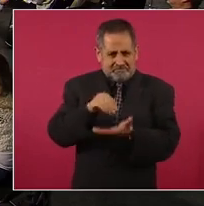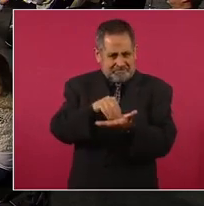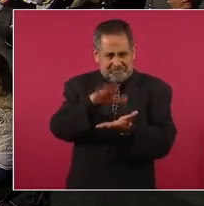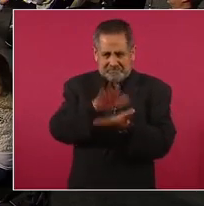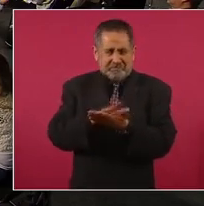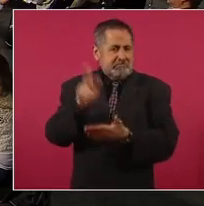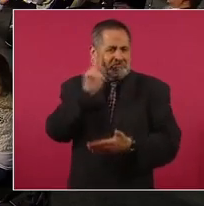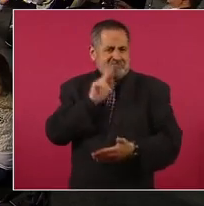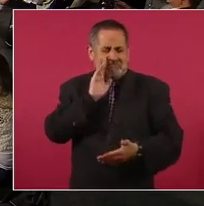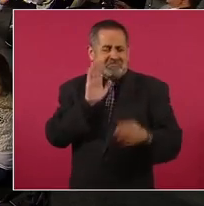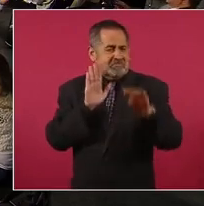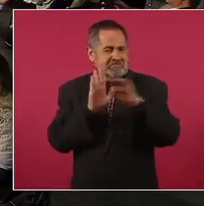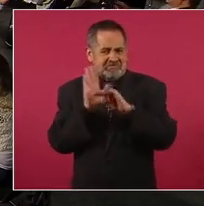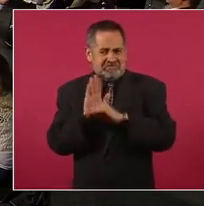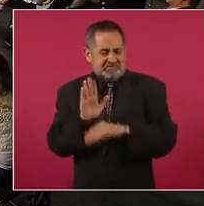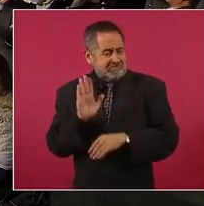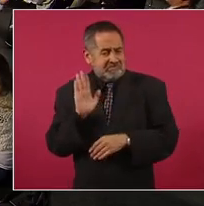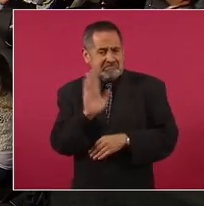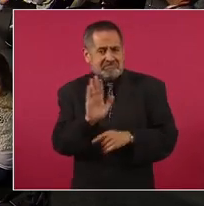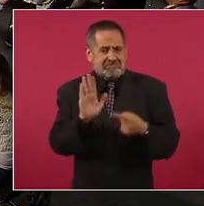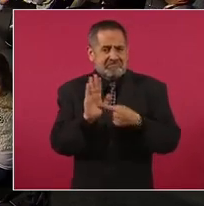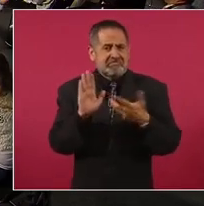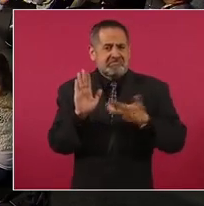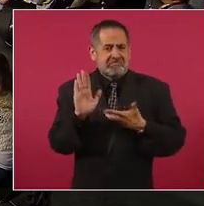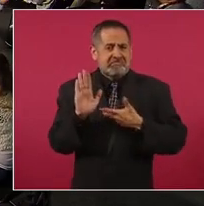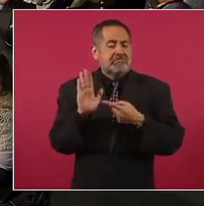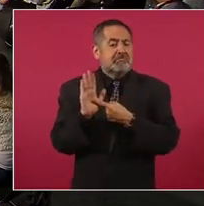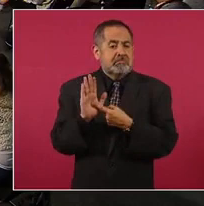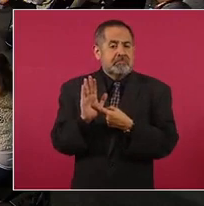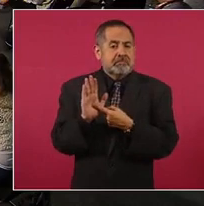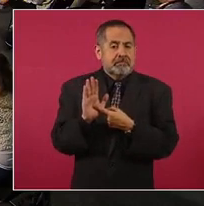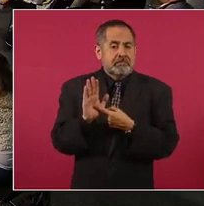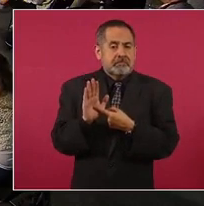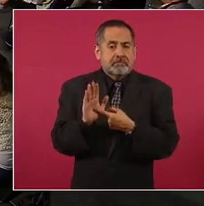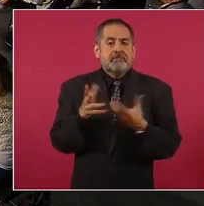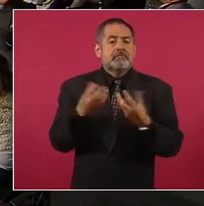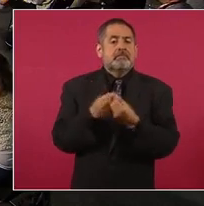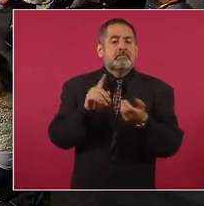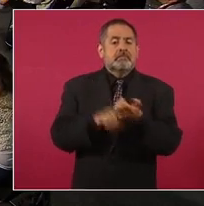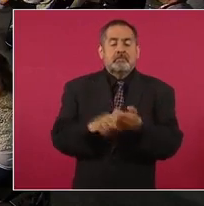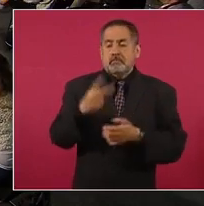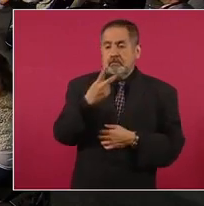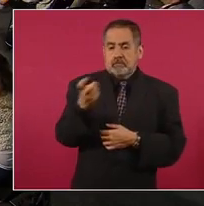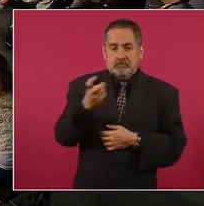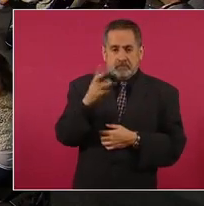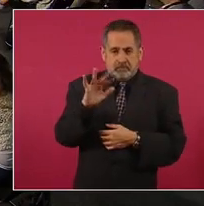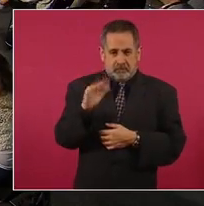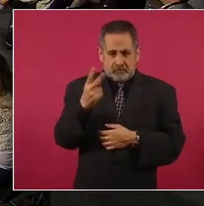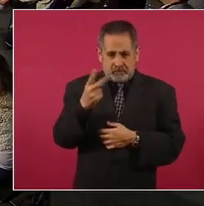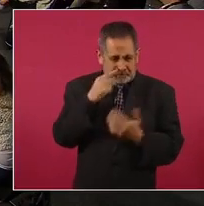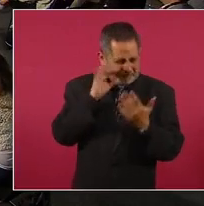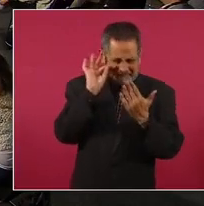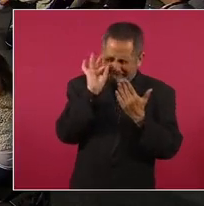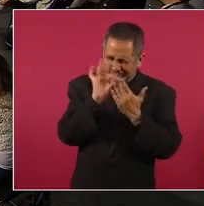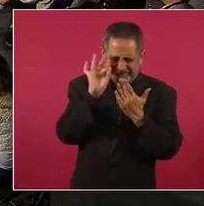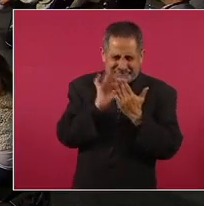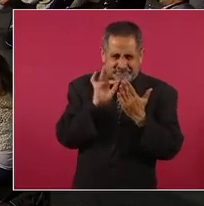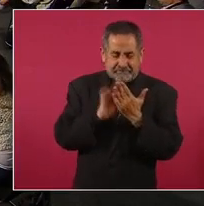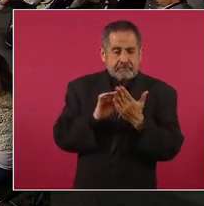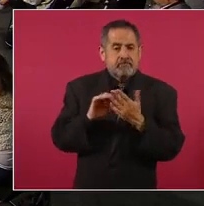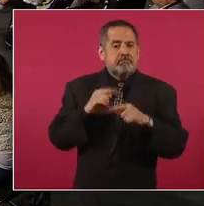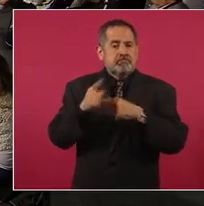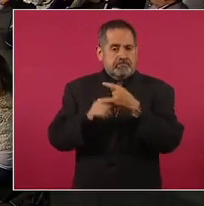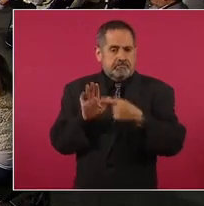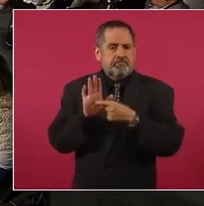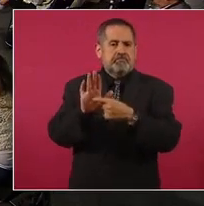acreditados. Y tengo los de los 154 de manera puntual. Lo presentaremos